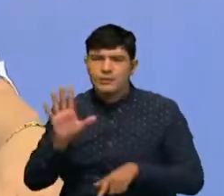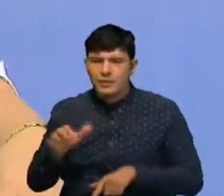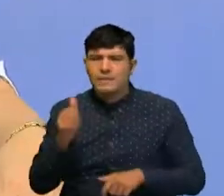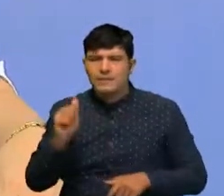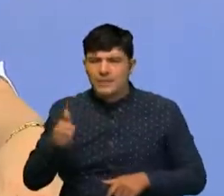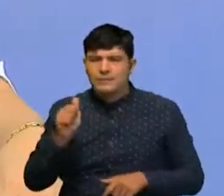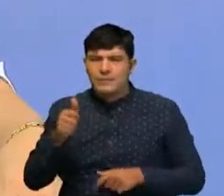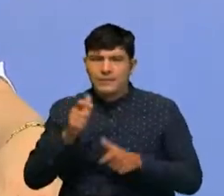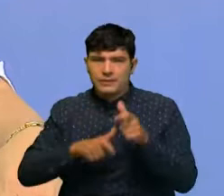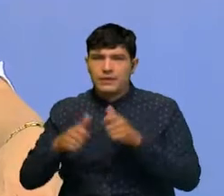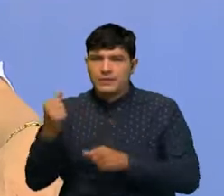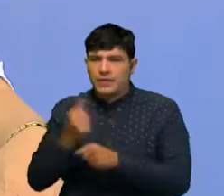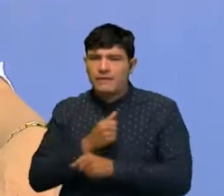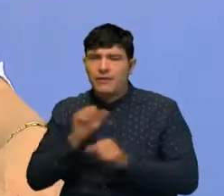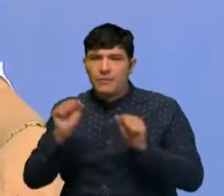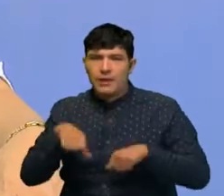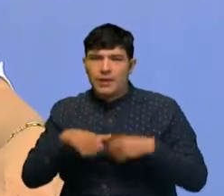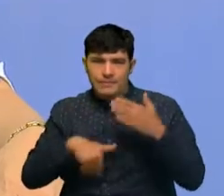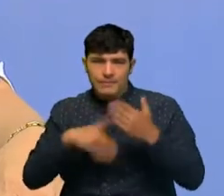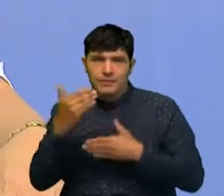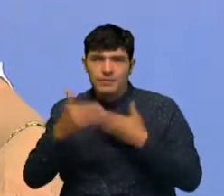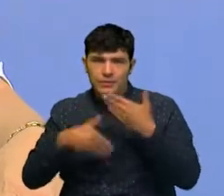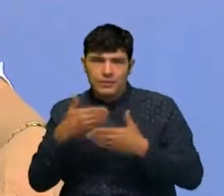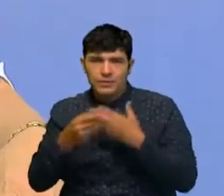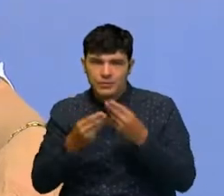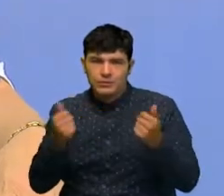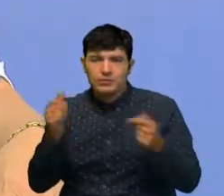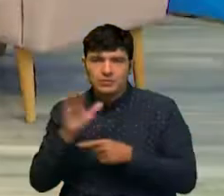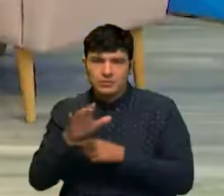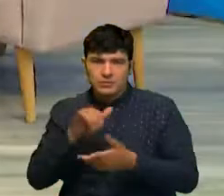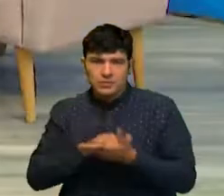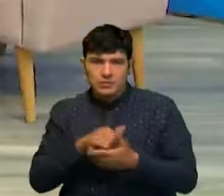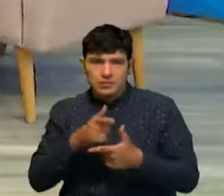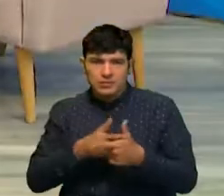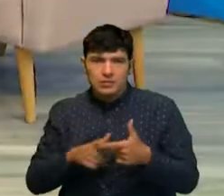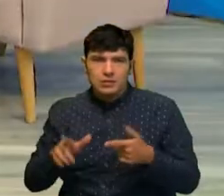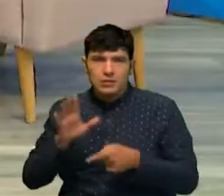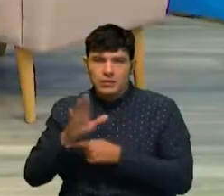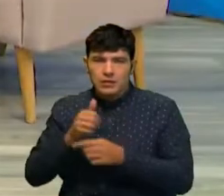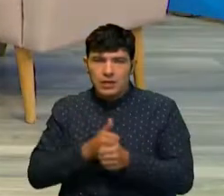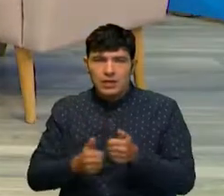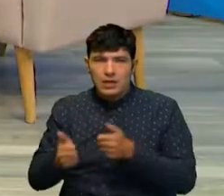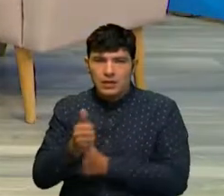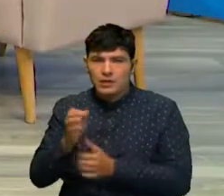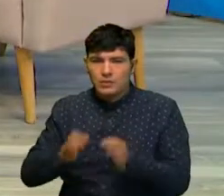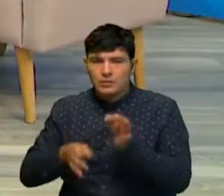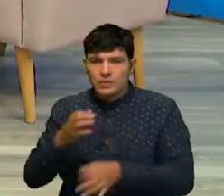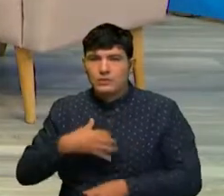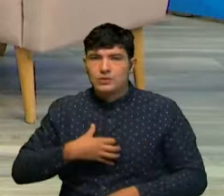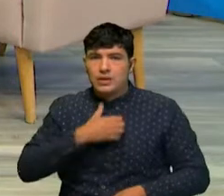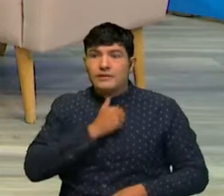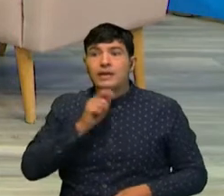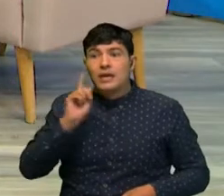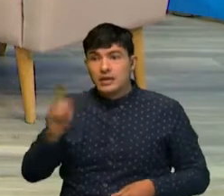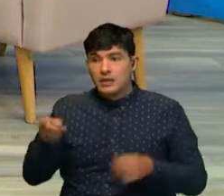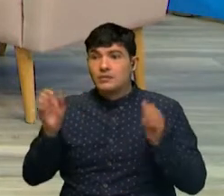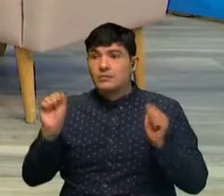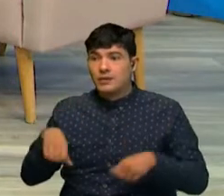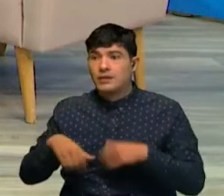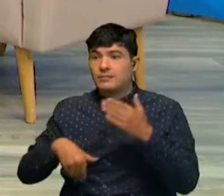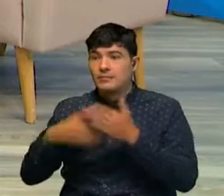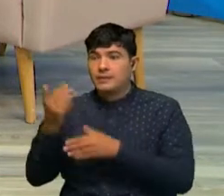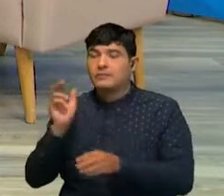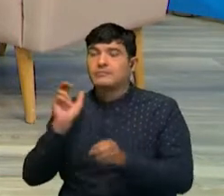pueden iniciar el proceso de disolución y liquidación de sociedad que se adelanta en un juzgado civil, y ahí es donde ustedes vienen a hacerse